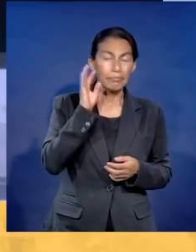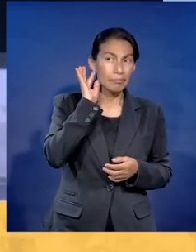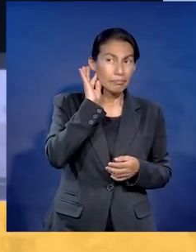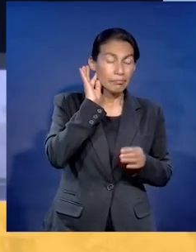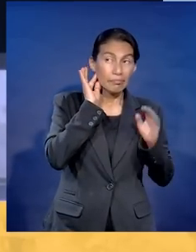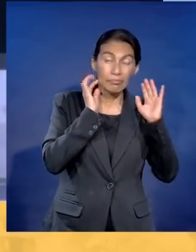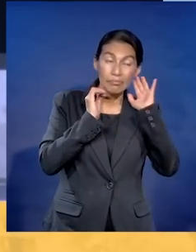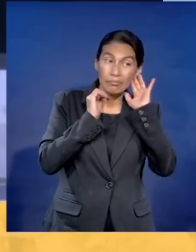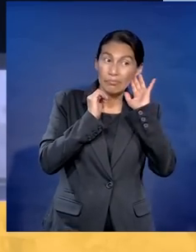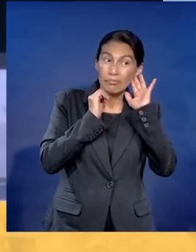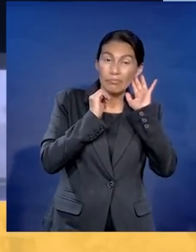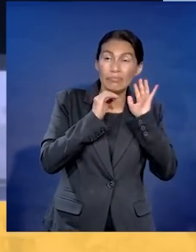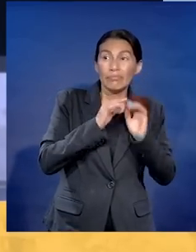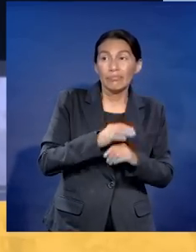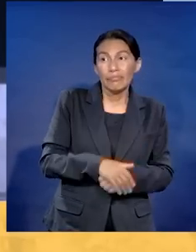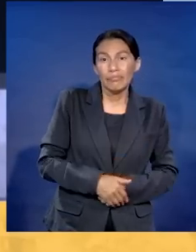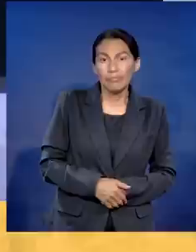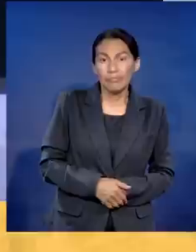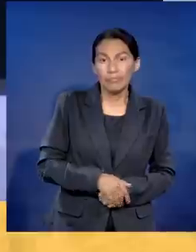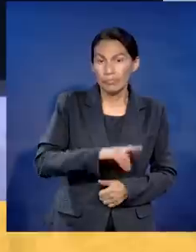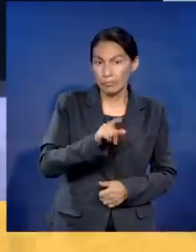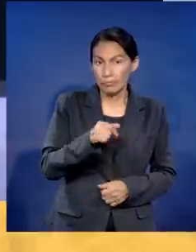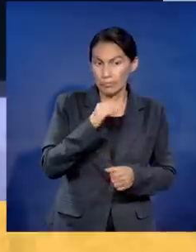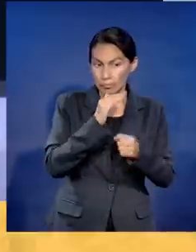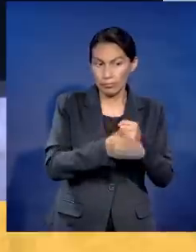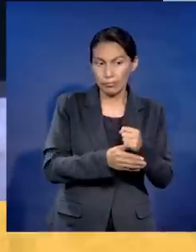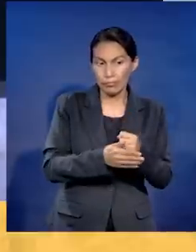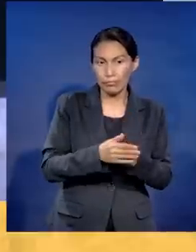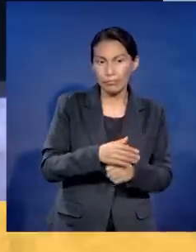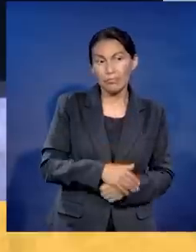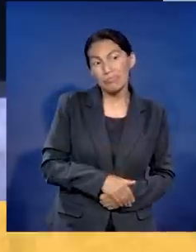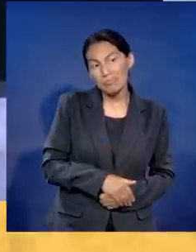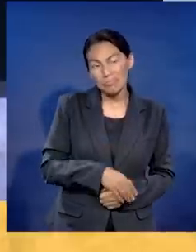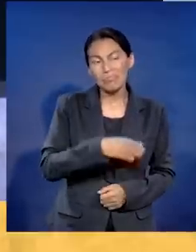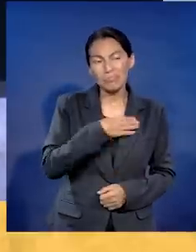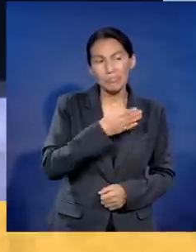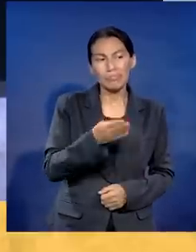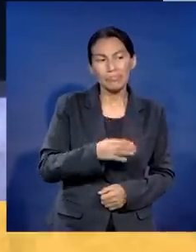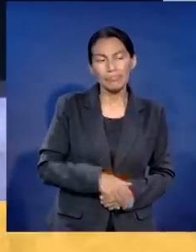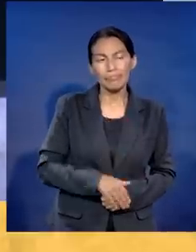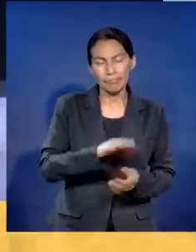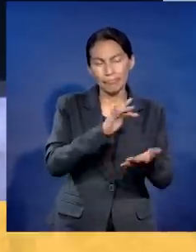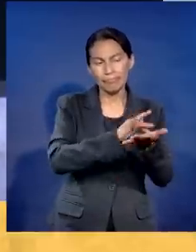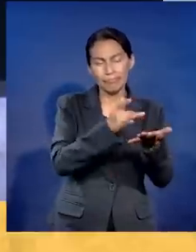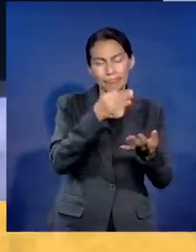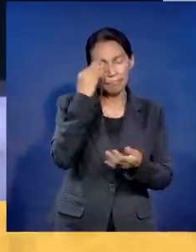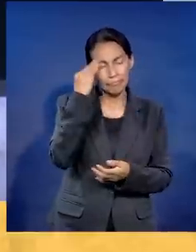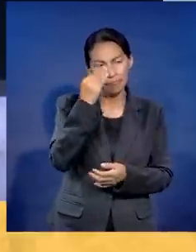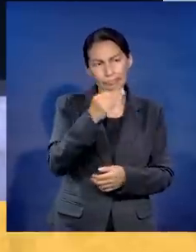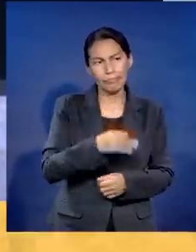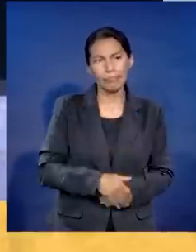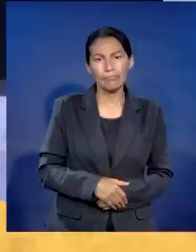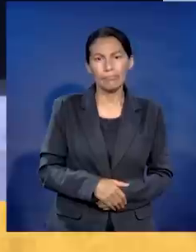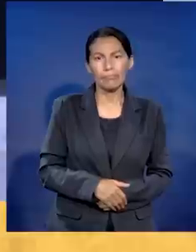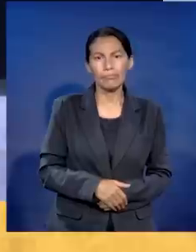ahí estuve, ahí estuve, ahí estuve. Él nada más me escuchaba y me escuchaba. Cuando terminé, me dice,